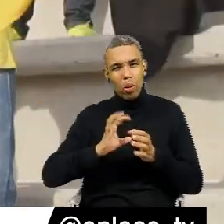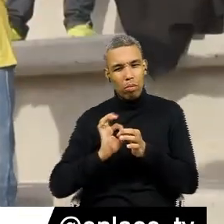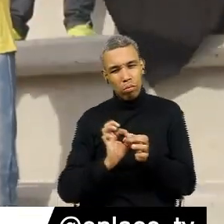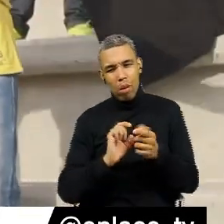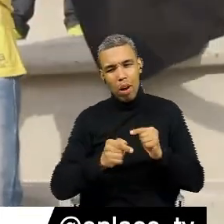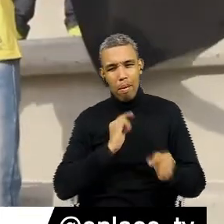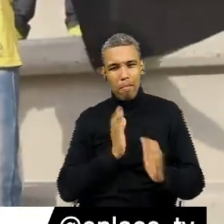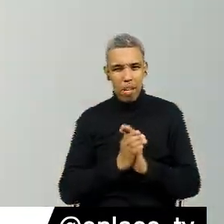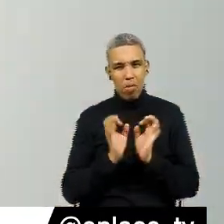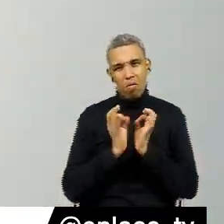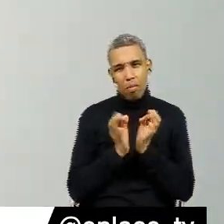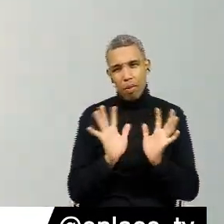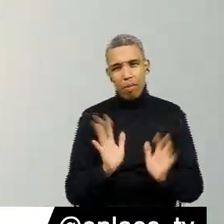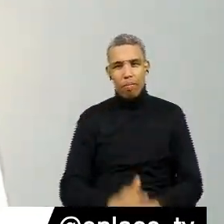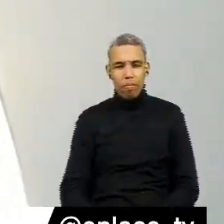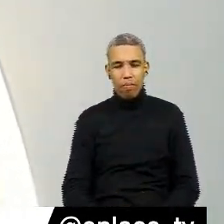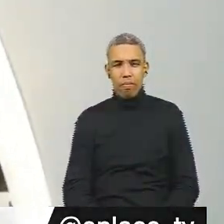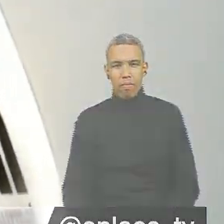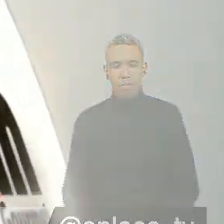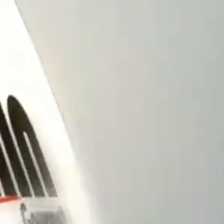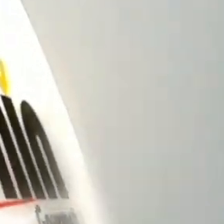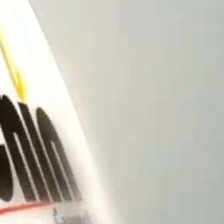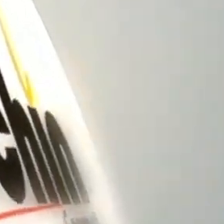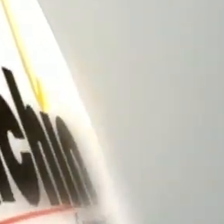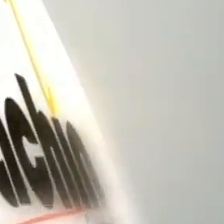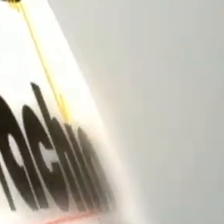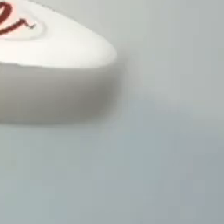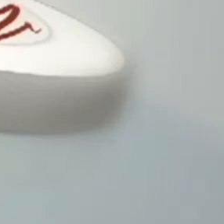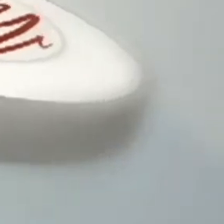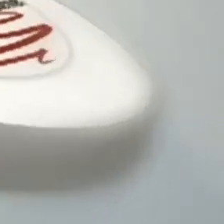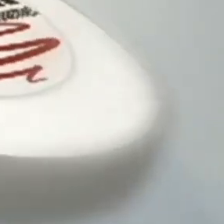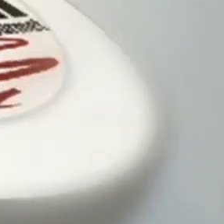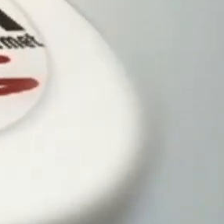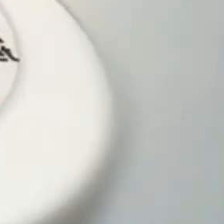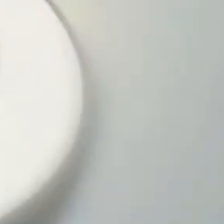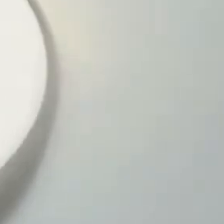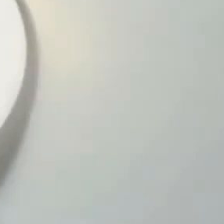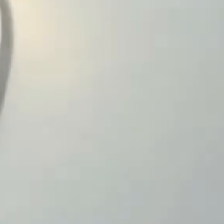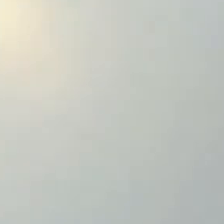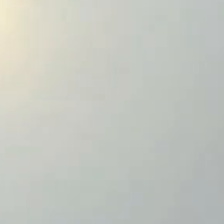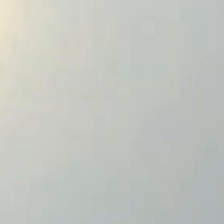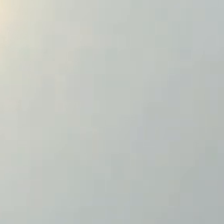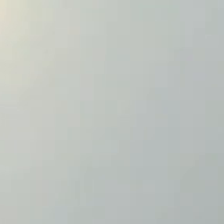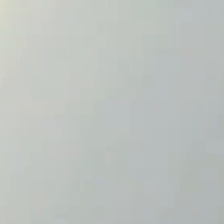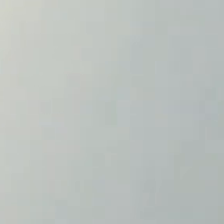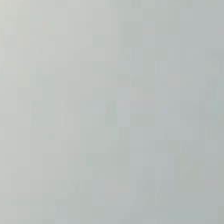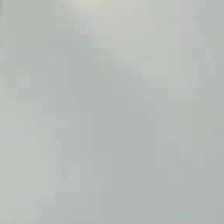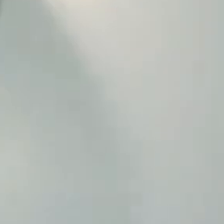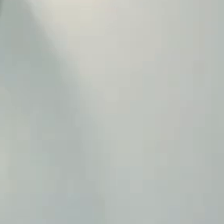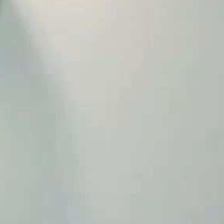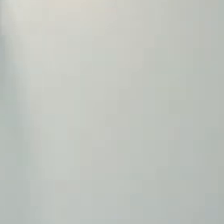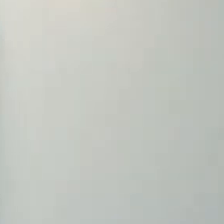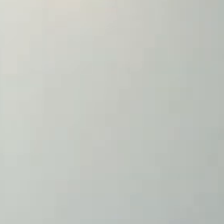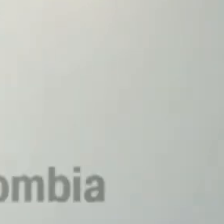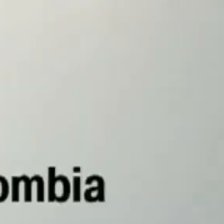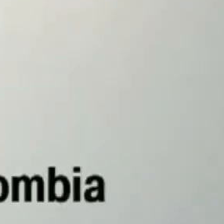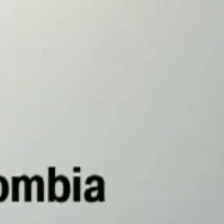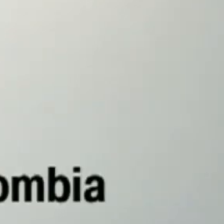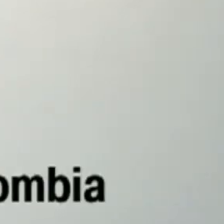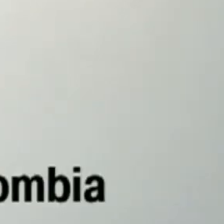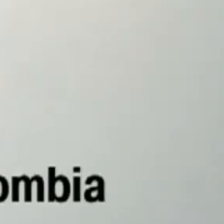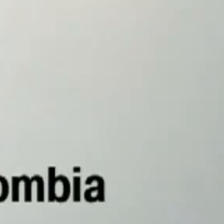amigos. Hasta aquí los deportes, con el patrocinio de Restaurante El Machín Gourmet, ahora en su nueva sede en el